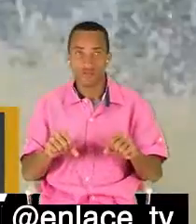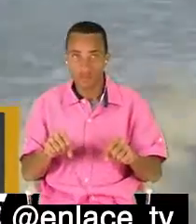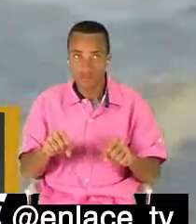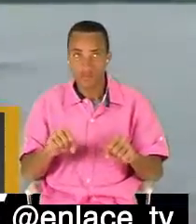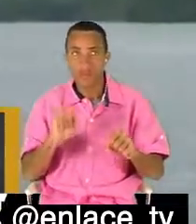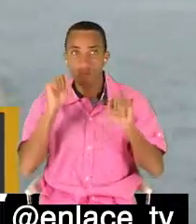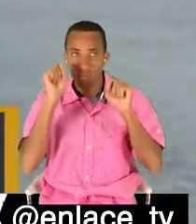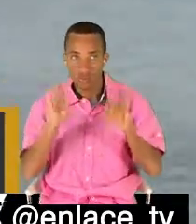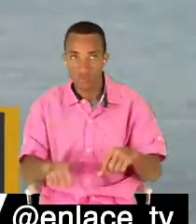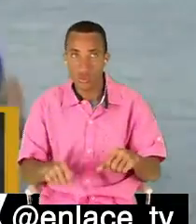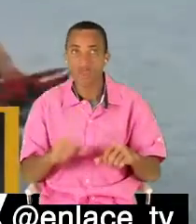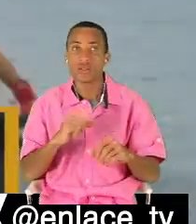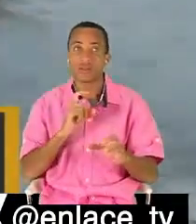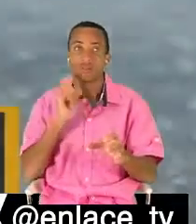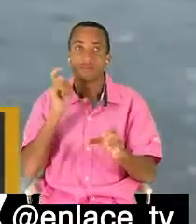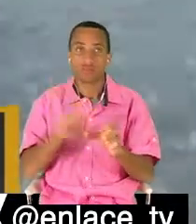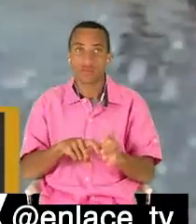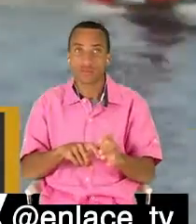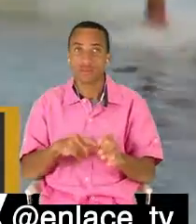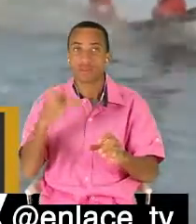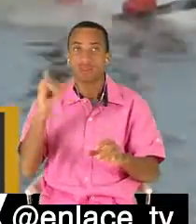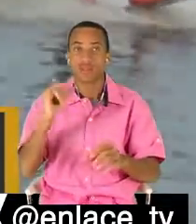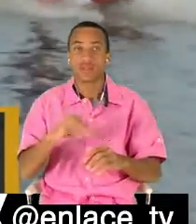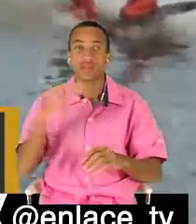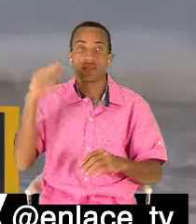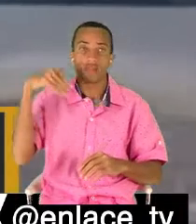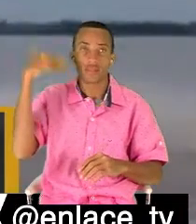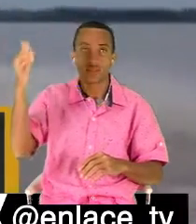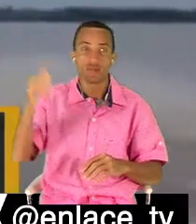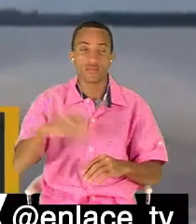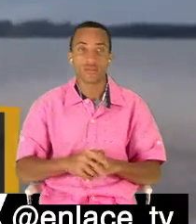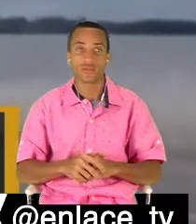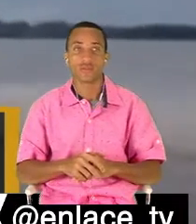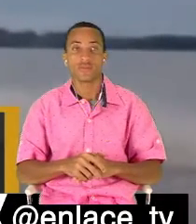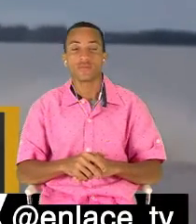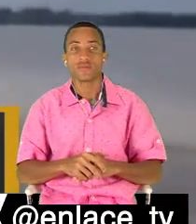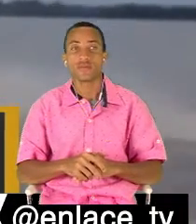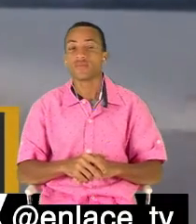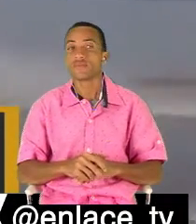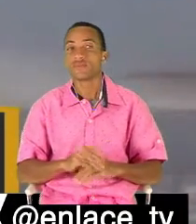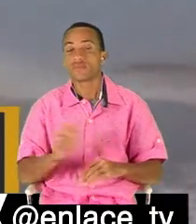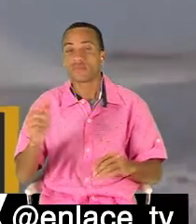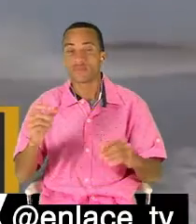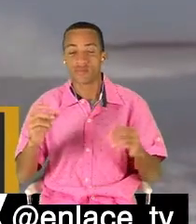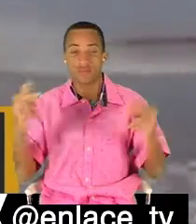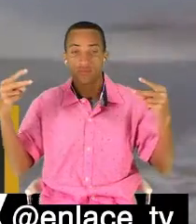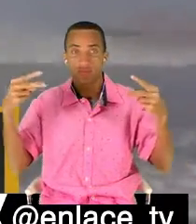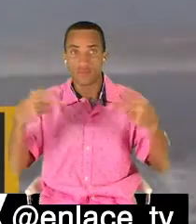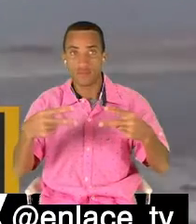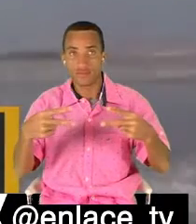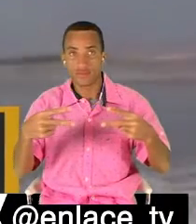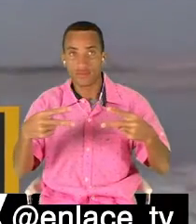pude clasificar. Y después, en las semifinales,